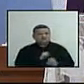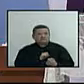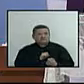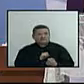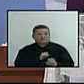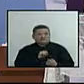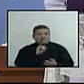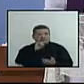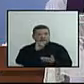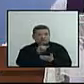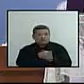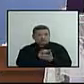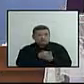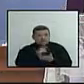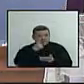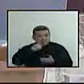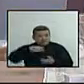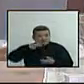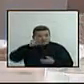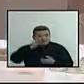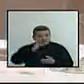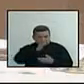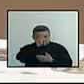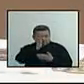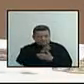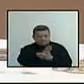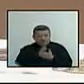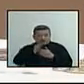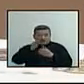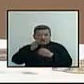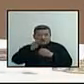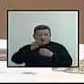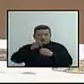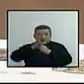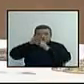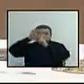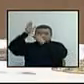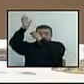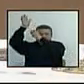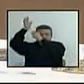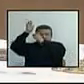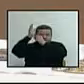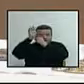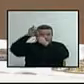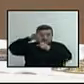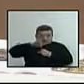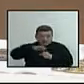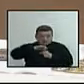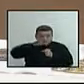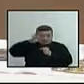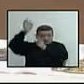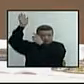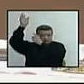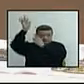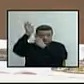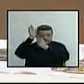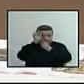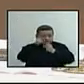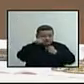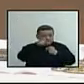Por eso, Padre, te suplicamos que santifiques por el mismo Espíritu estos dones que hemos separado para